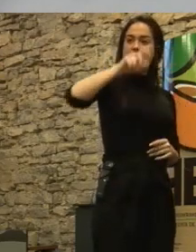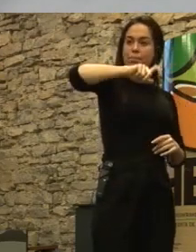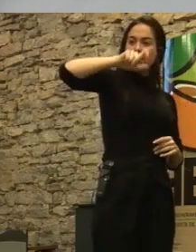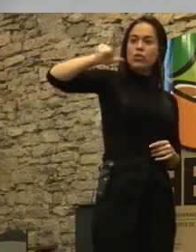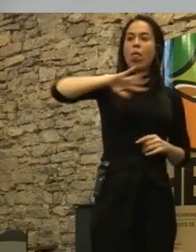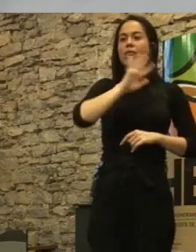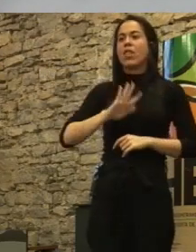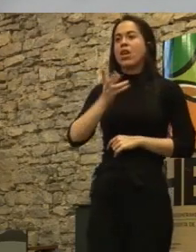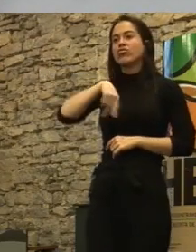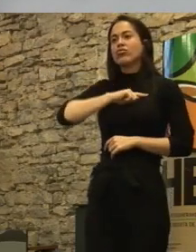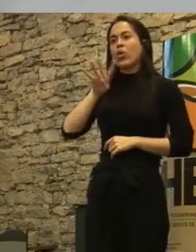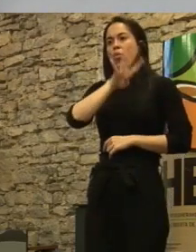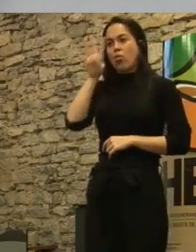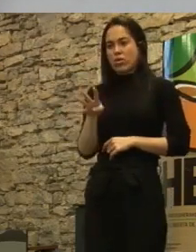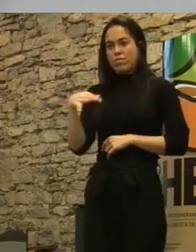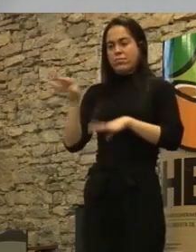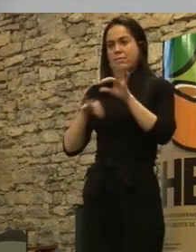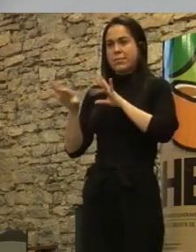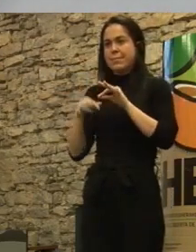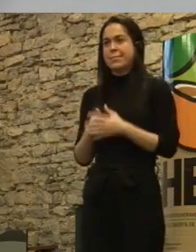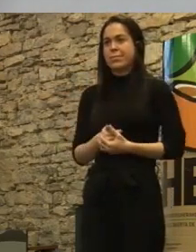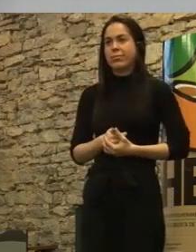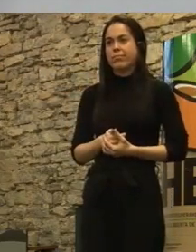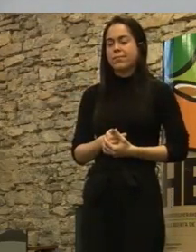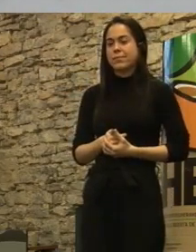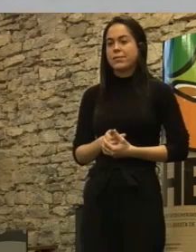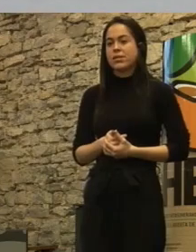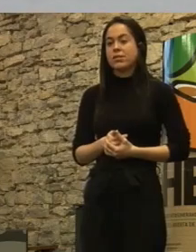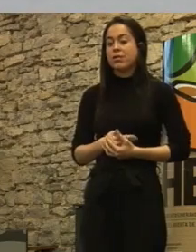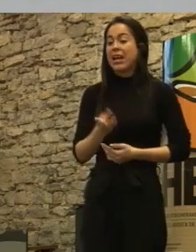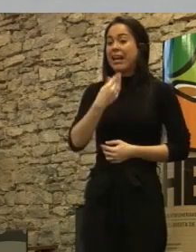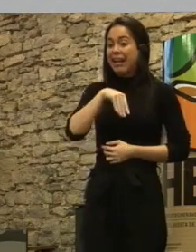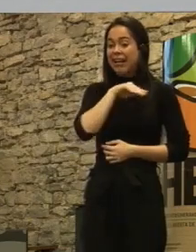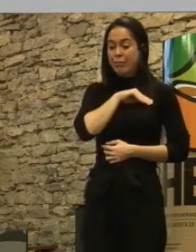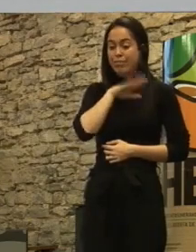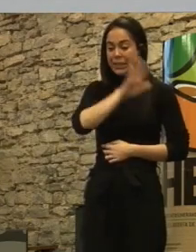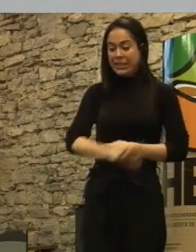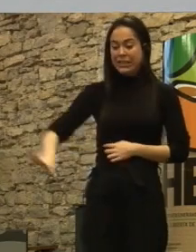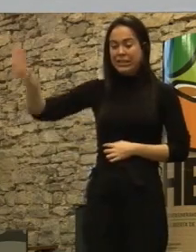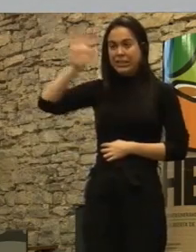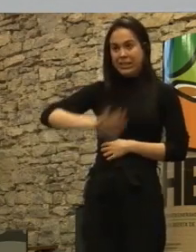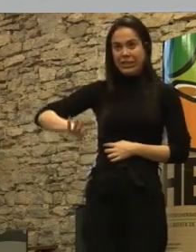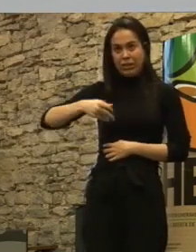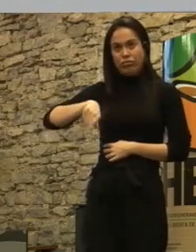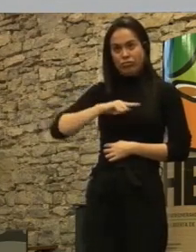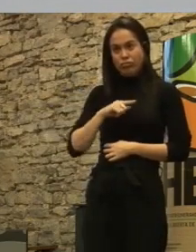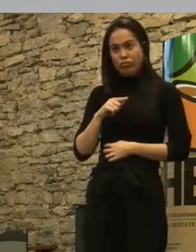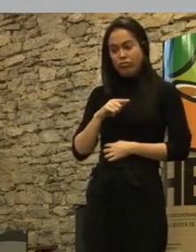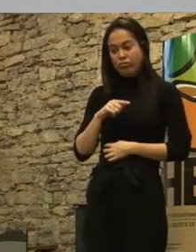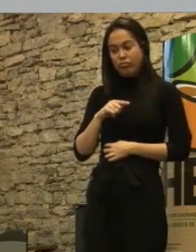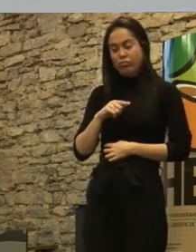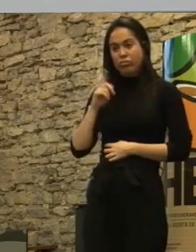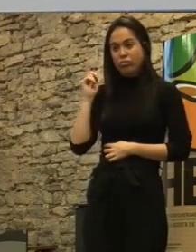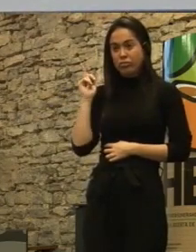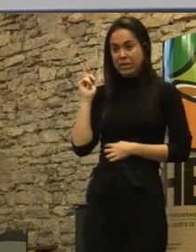he contestado. Pero hay gente en España, amigos nuestros, lógicamente, porque estamos conectados con todos, que buscan la